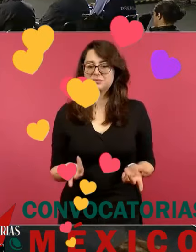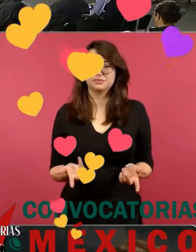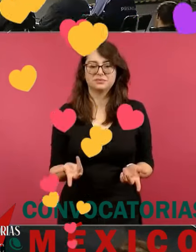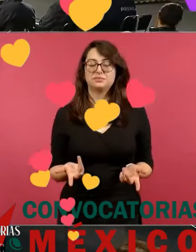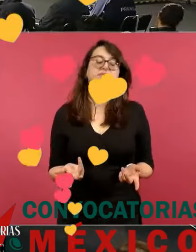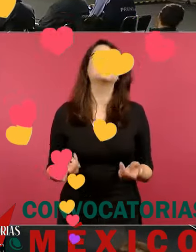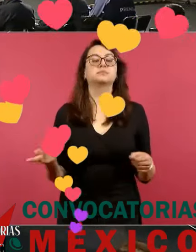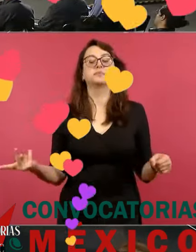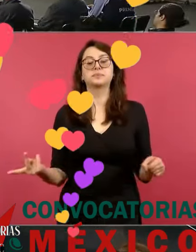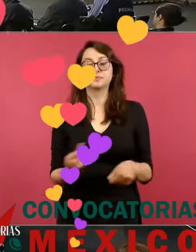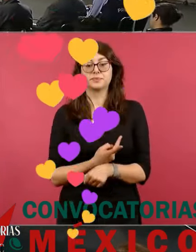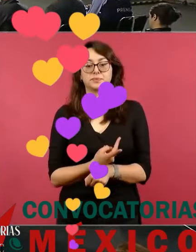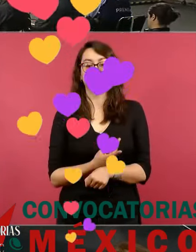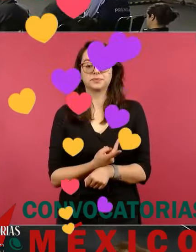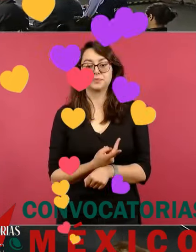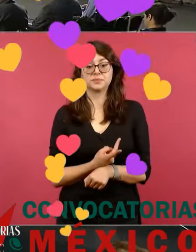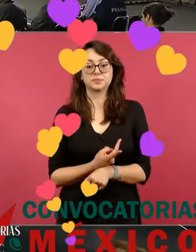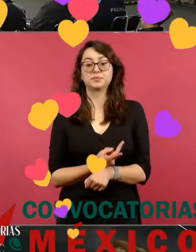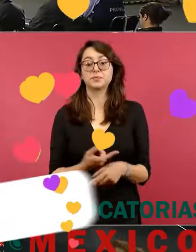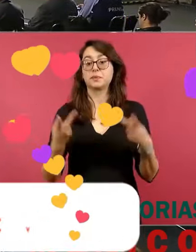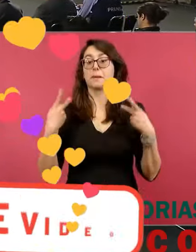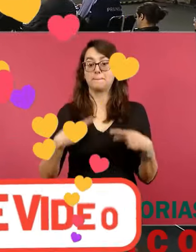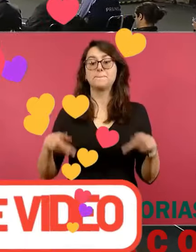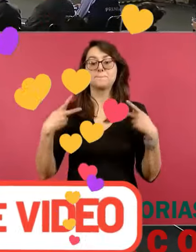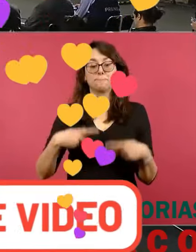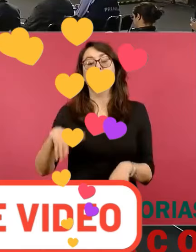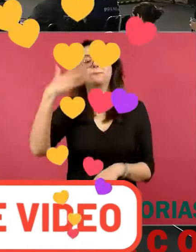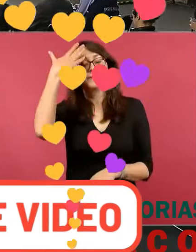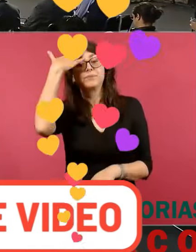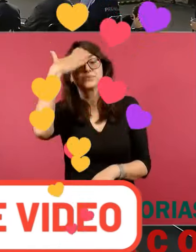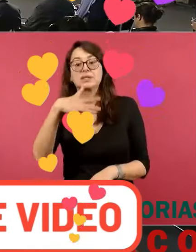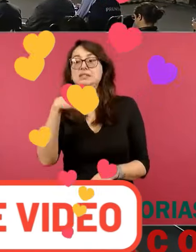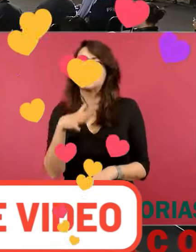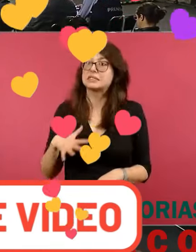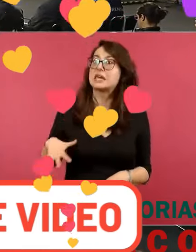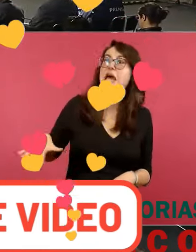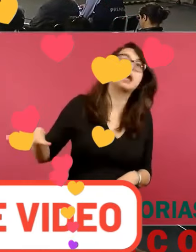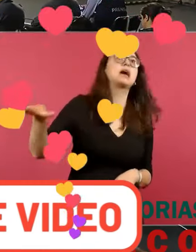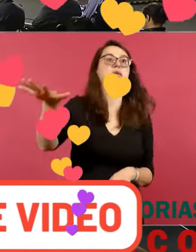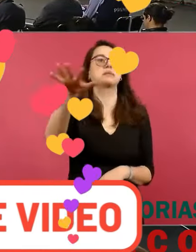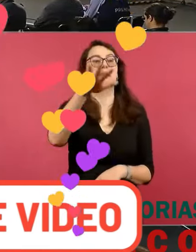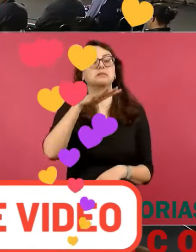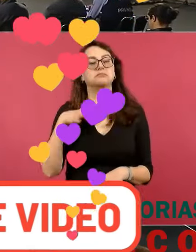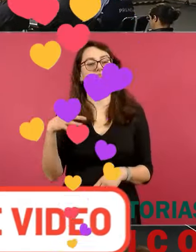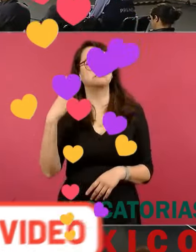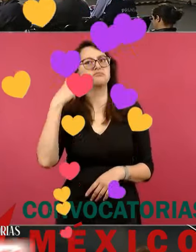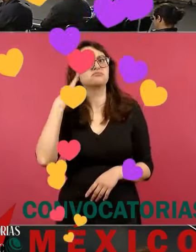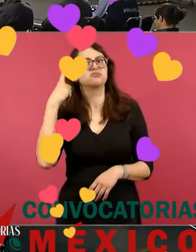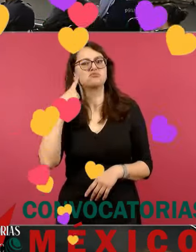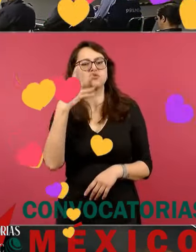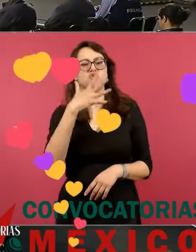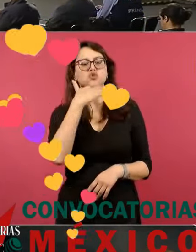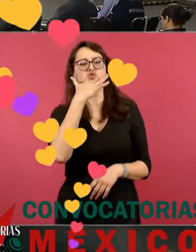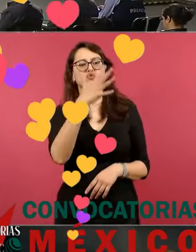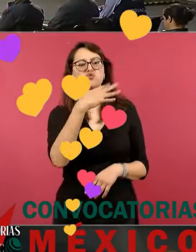la gente sabía de la corrupción, todos, claro, de manera